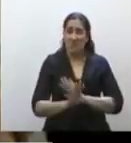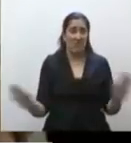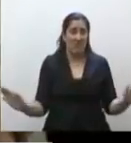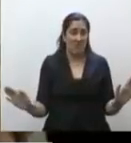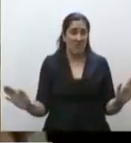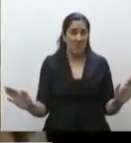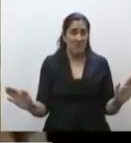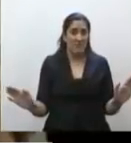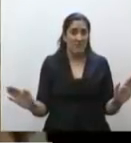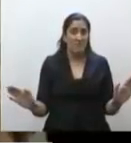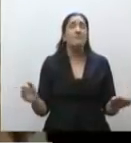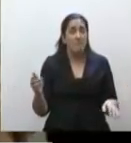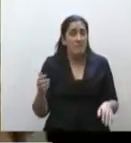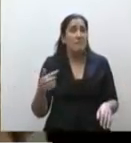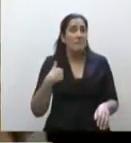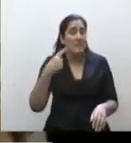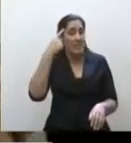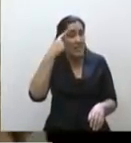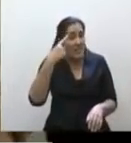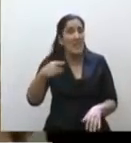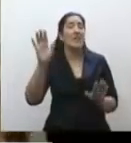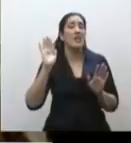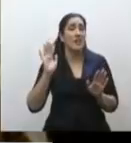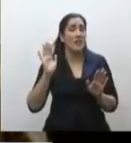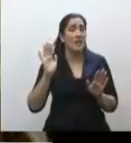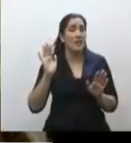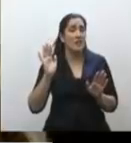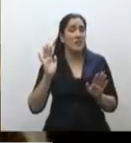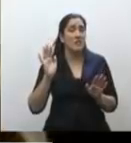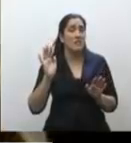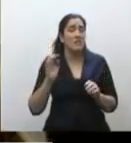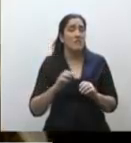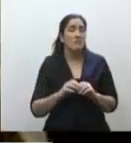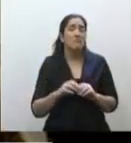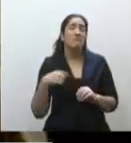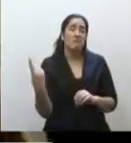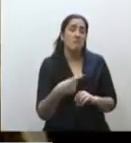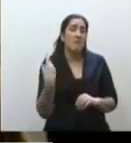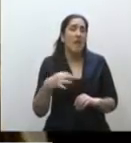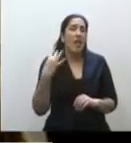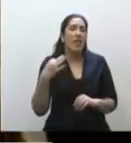Porque creo que tenemos que escuchar